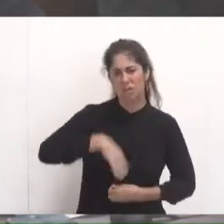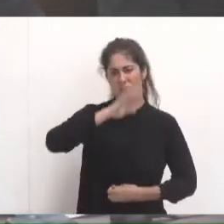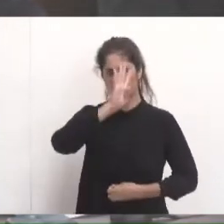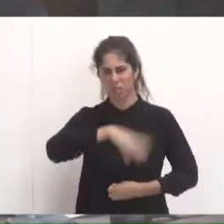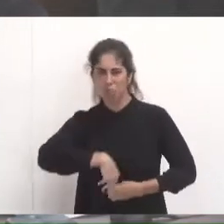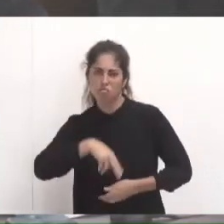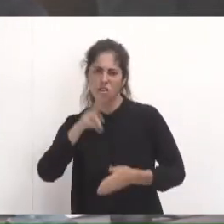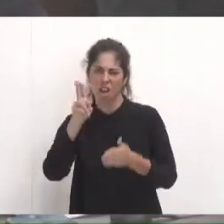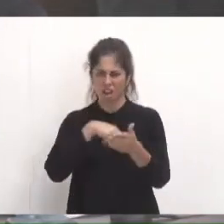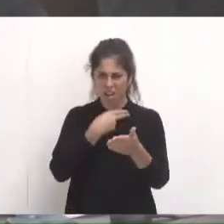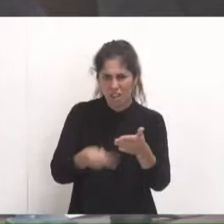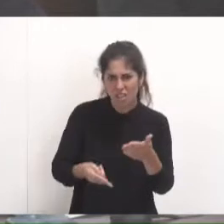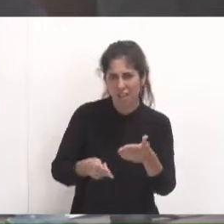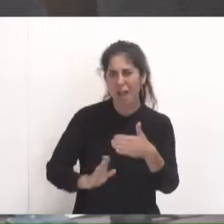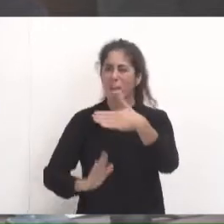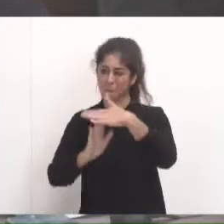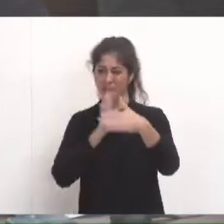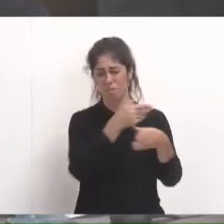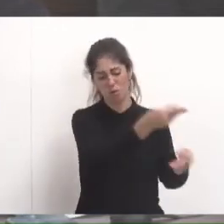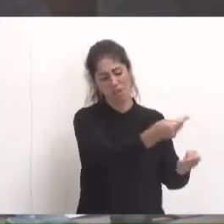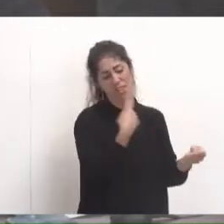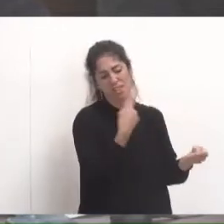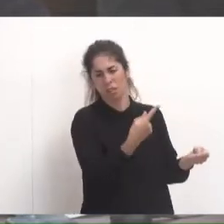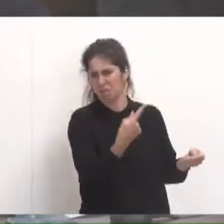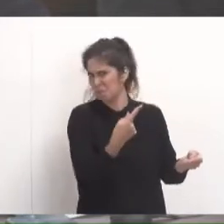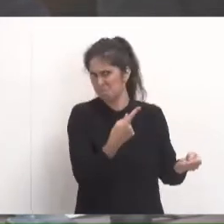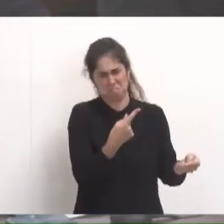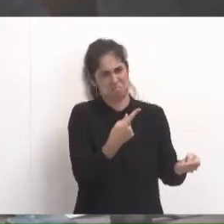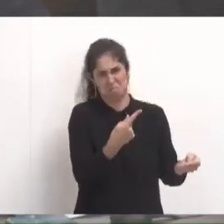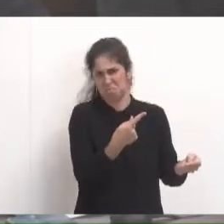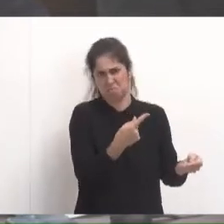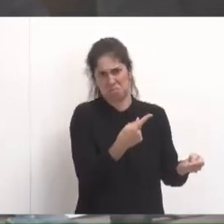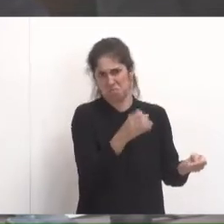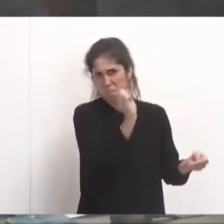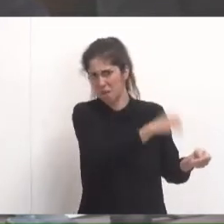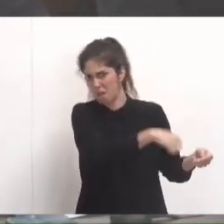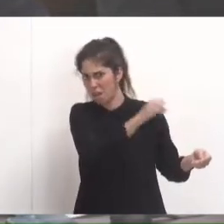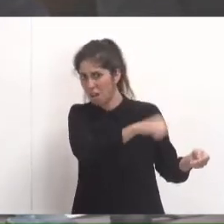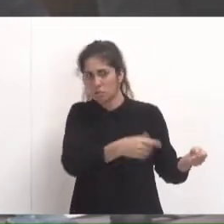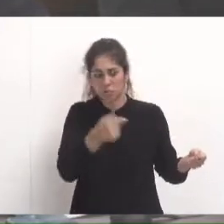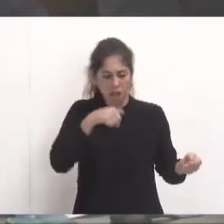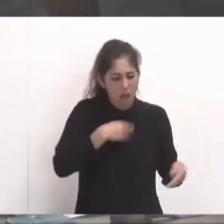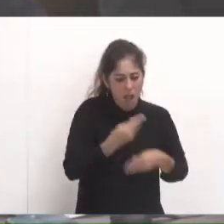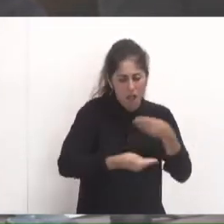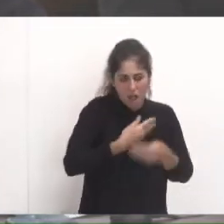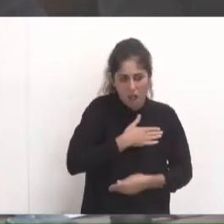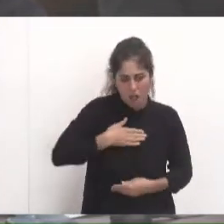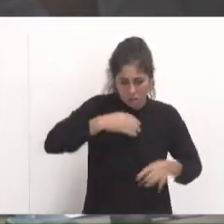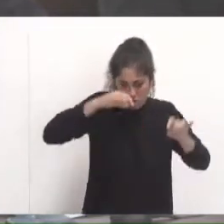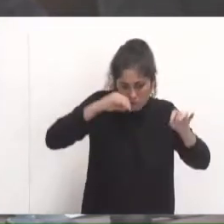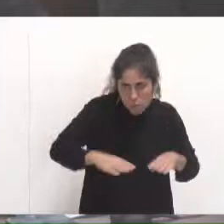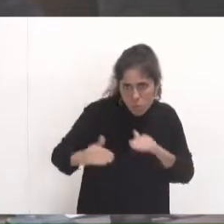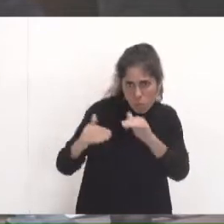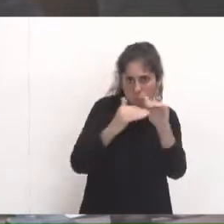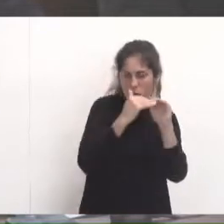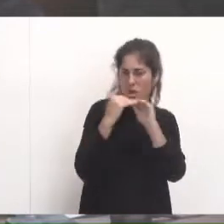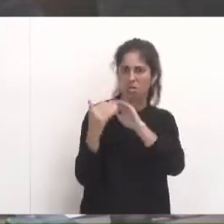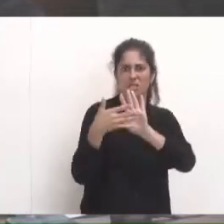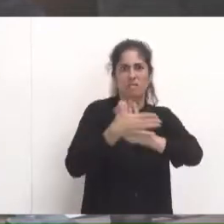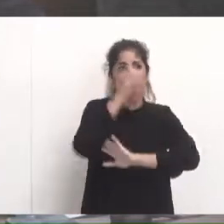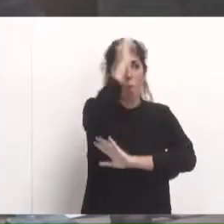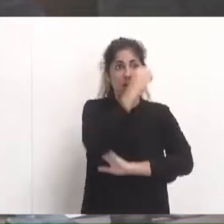Galicia? Pues lo único que queremos es esa igualdad de trato. Es decir, que la opinión de un señor, de un